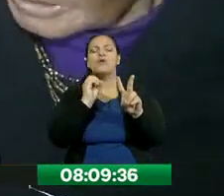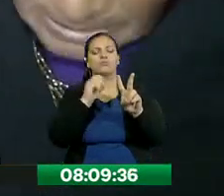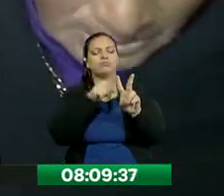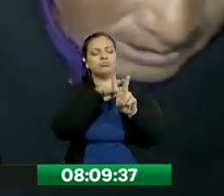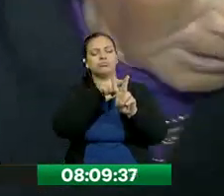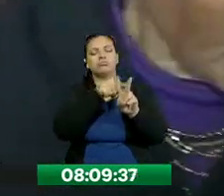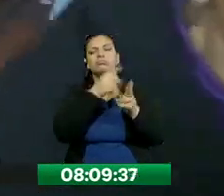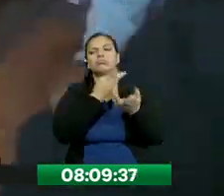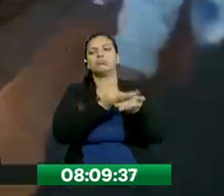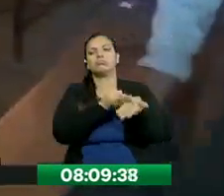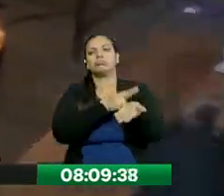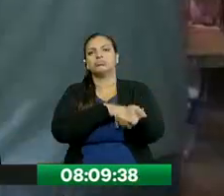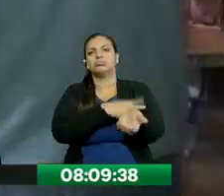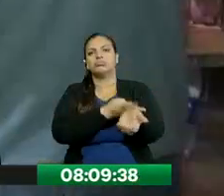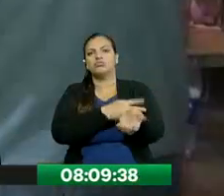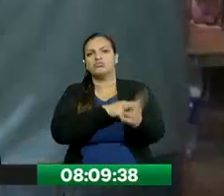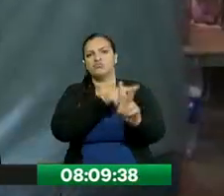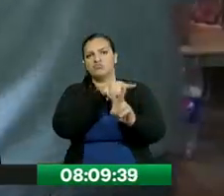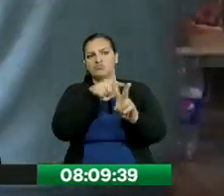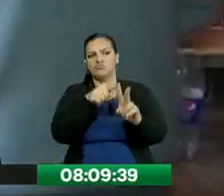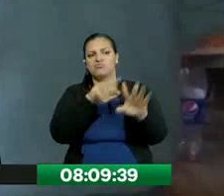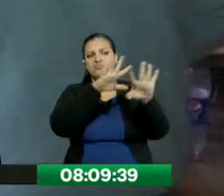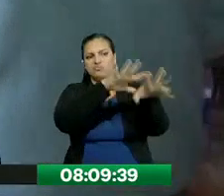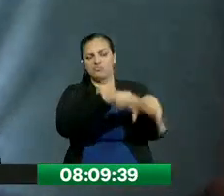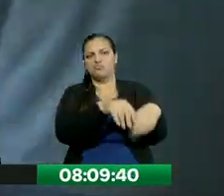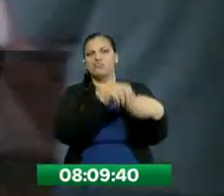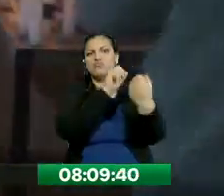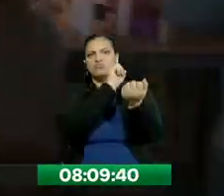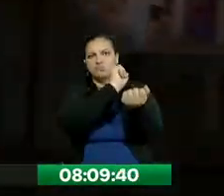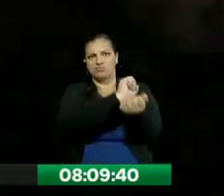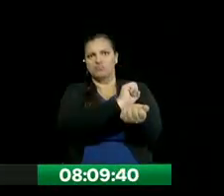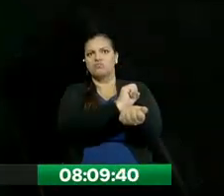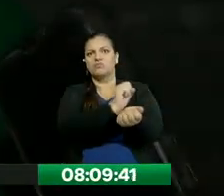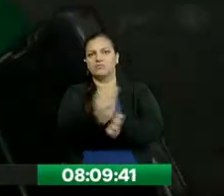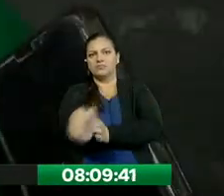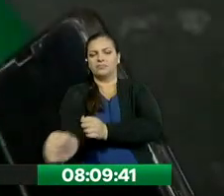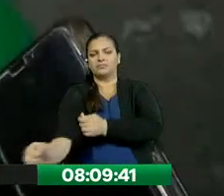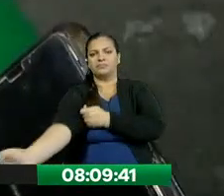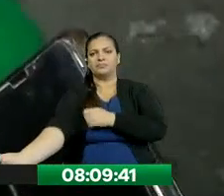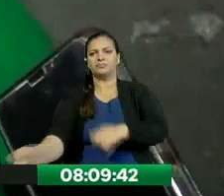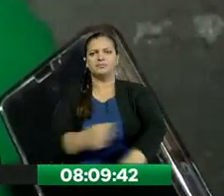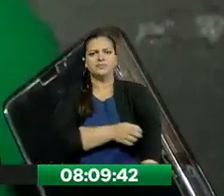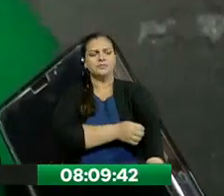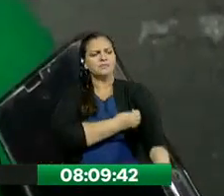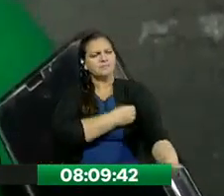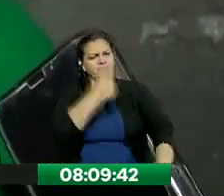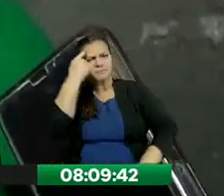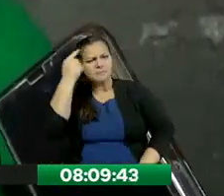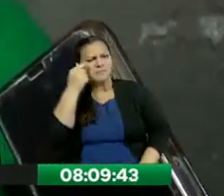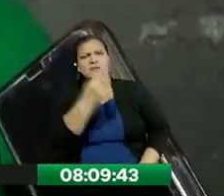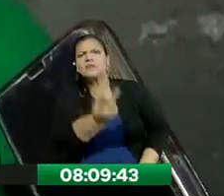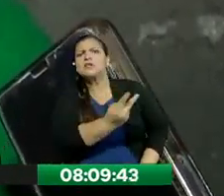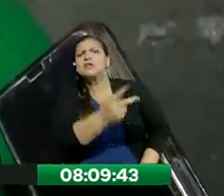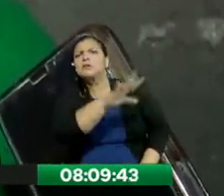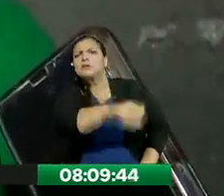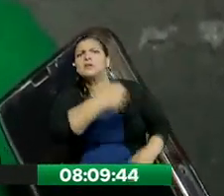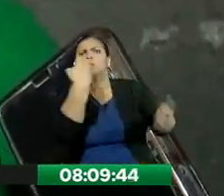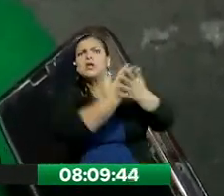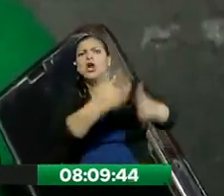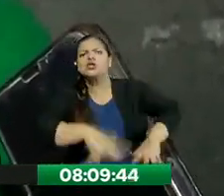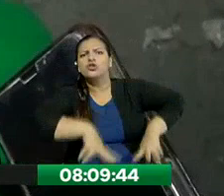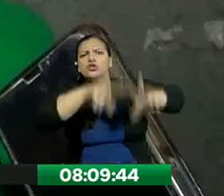largo antecedente delictivo. Es por eso que piden justicia. Decimos aplicar justicia indígena porque nos apoyaron de